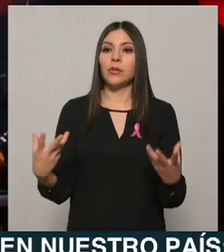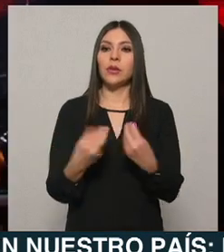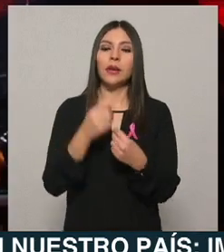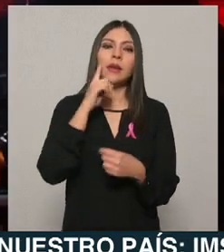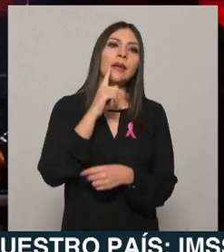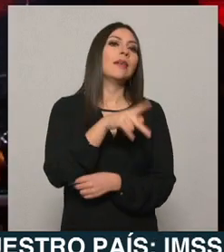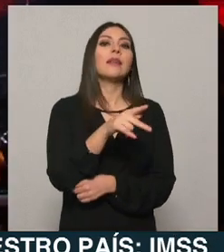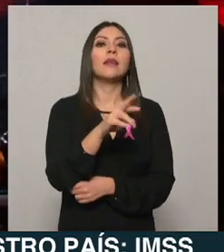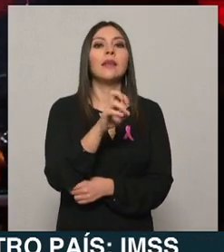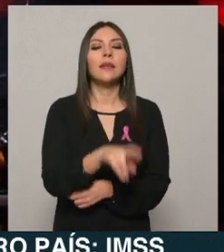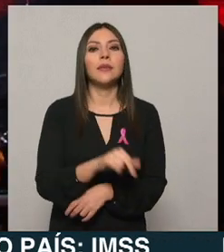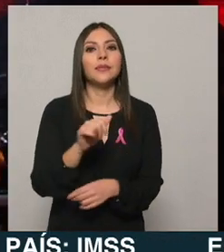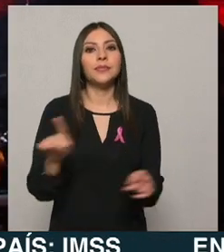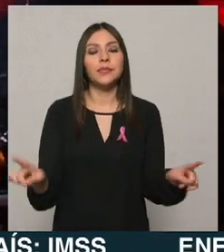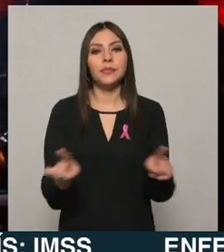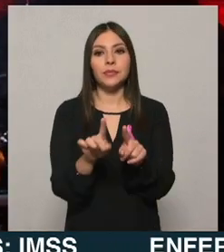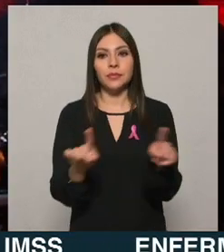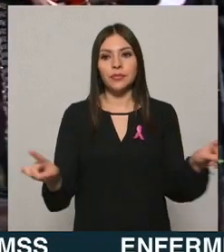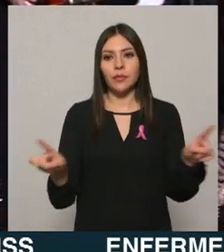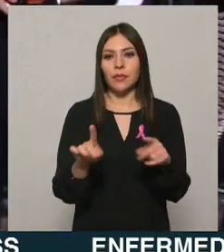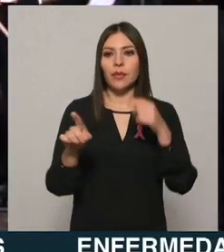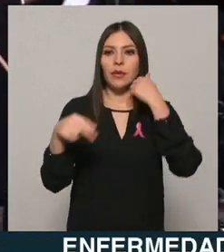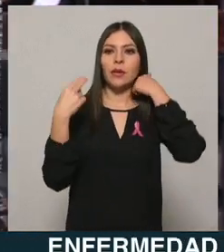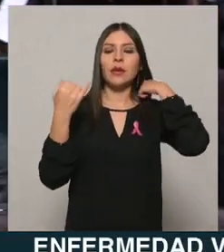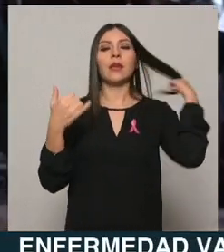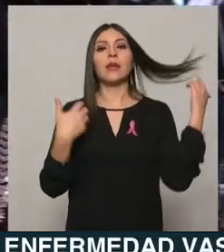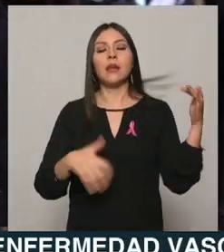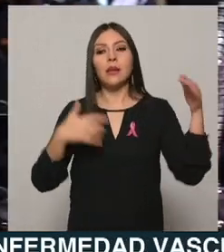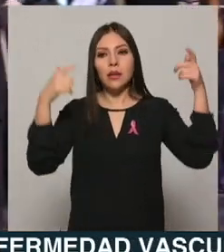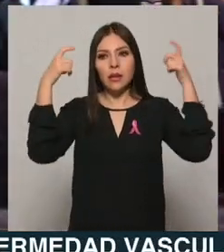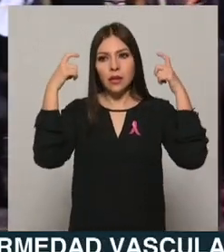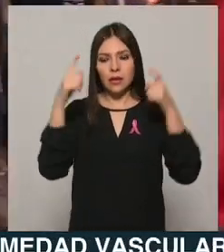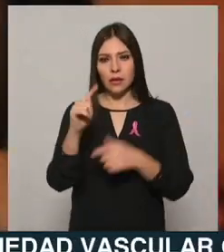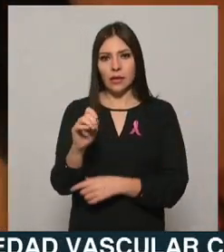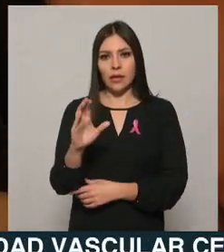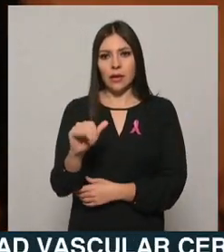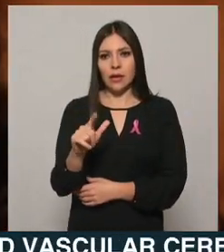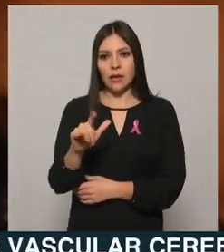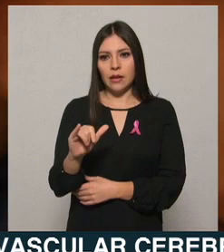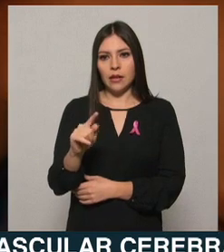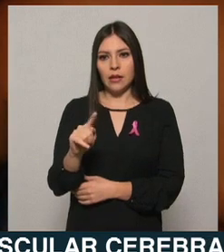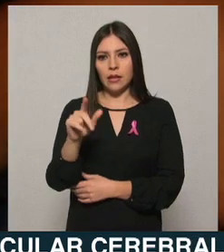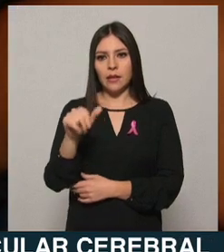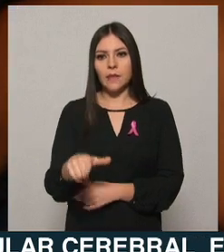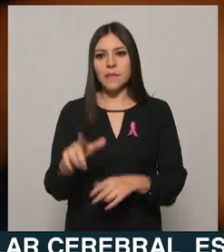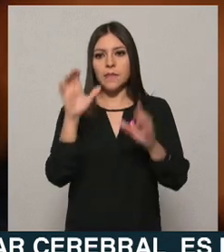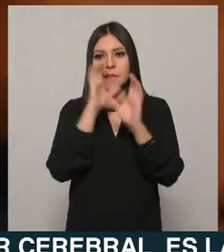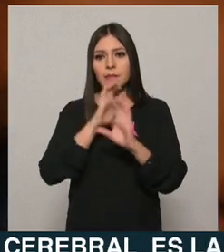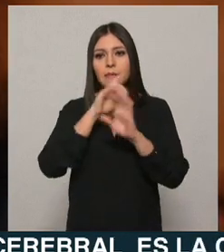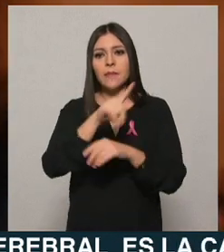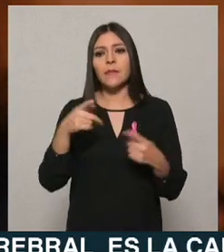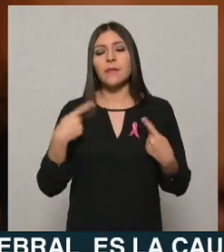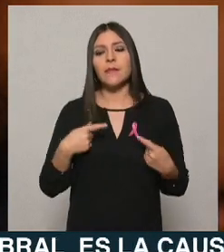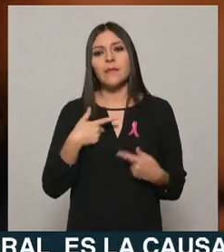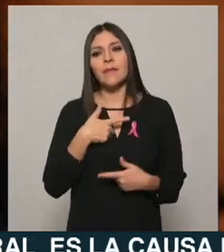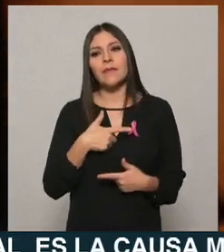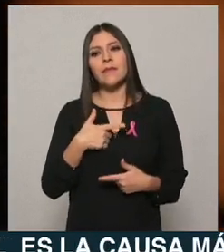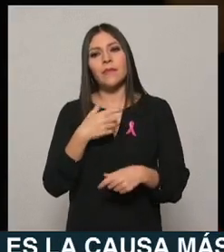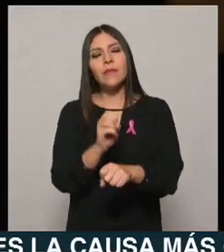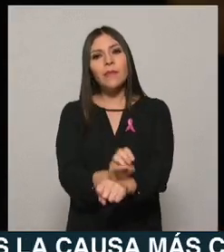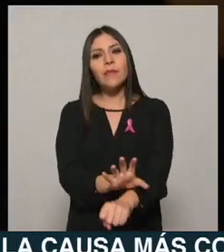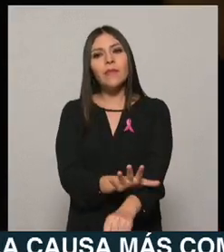Gardiazabal, la Orquesta Filarmónica de Acapulco y el Mariachi Nuevo de Tecalitlán, conquistaron al público